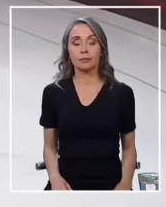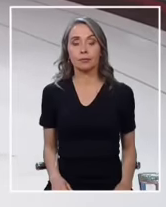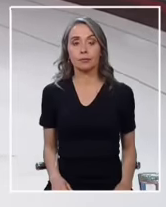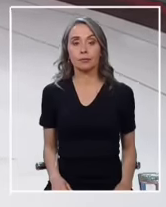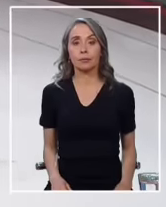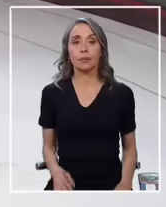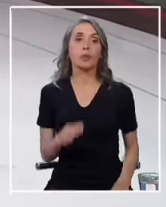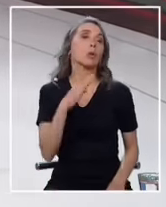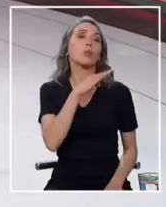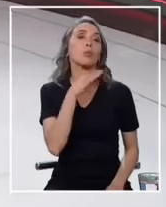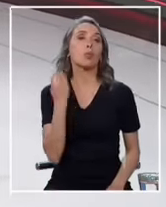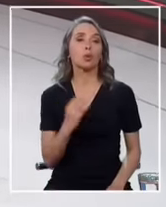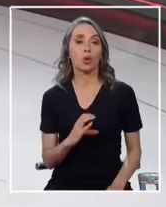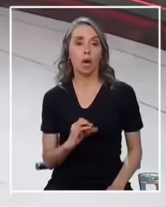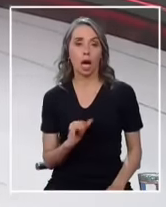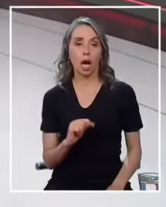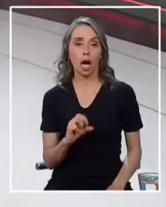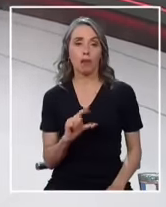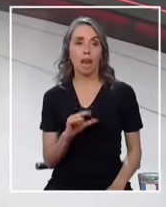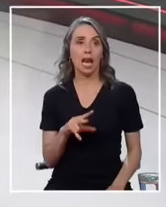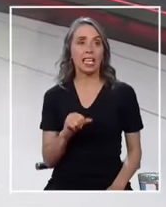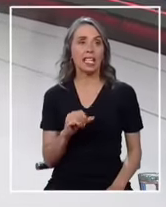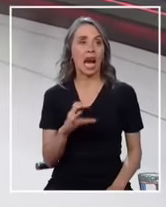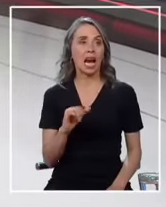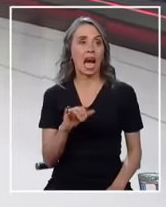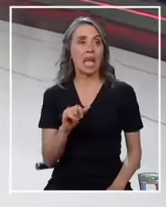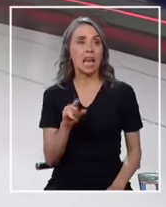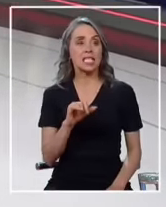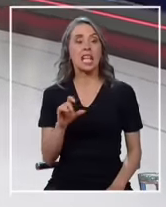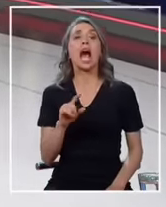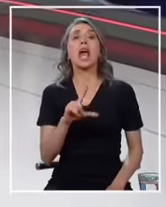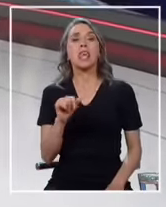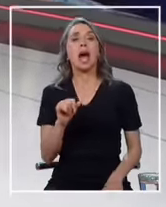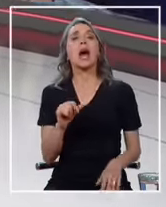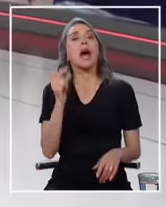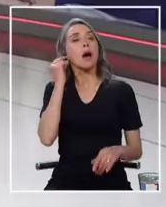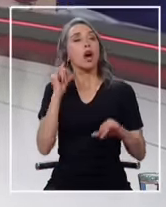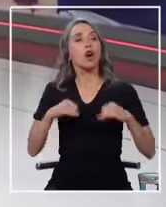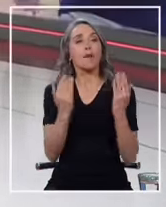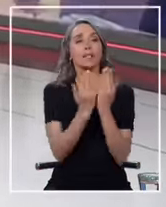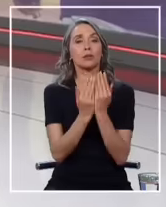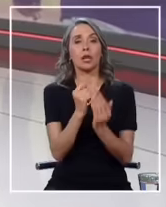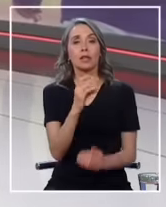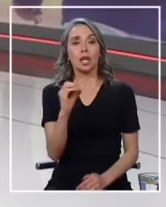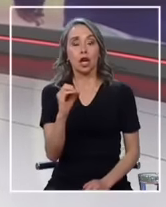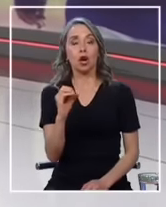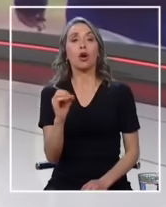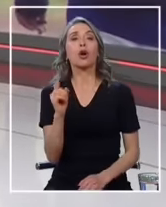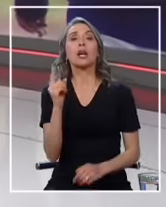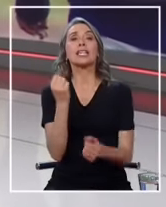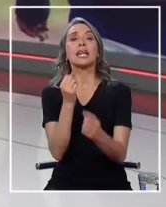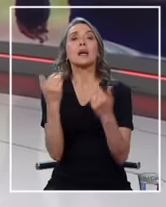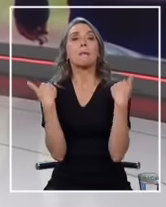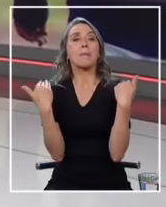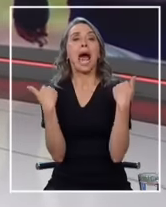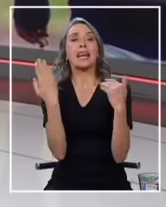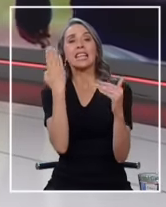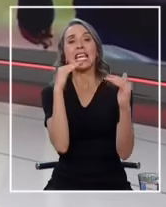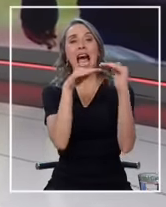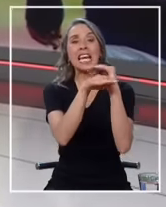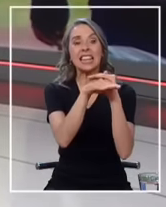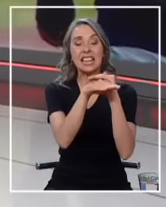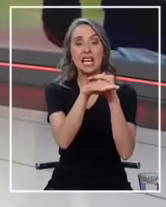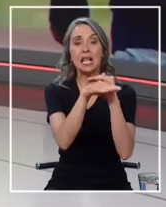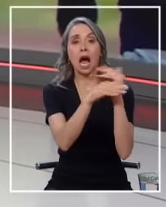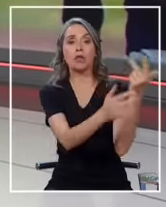Bueno, luego de la muerte de Catalina Callasaya, la joven estudiante de terapia ocupacional que denunció acoso en su internado, las redes sociales se llenaron